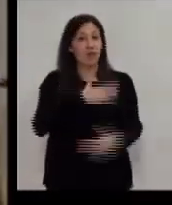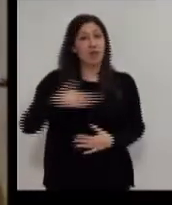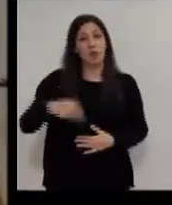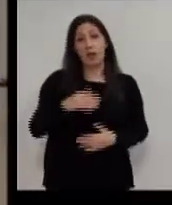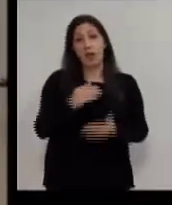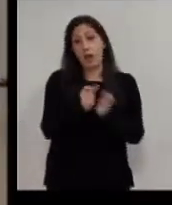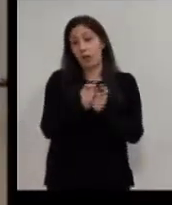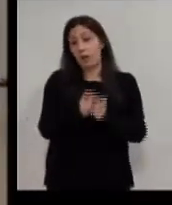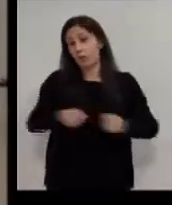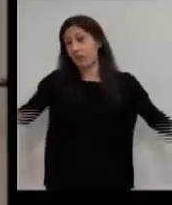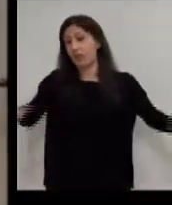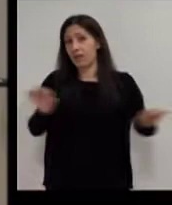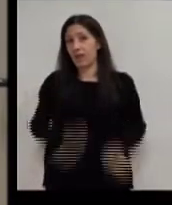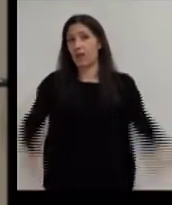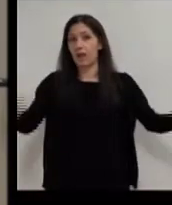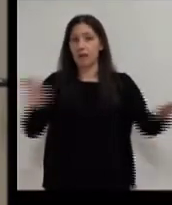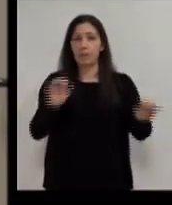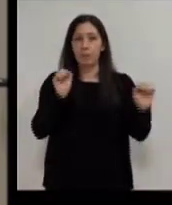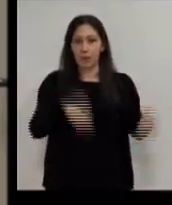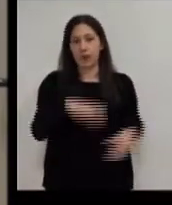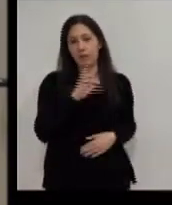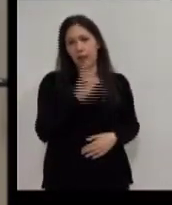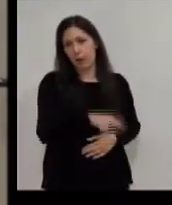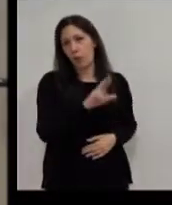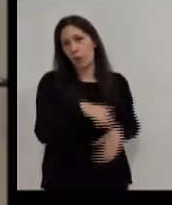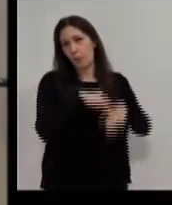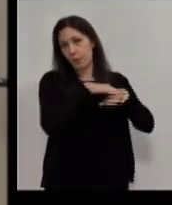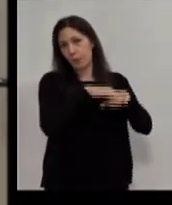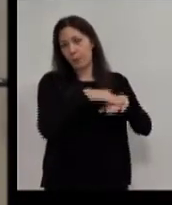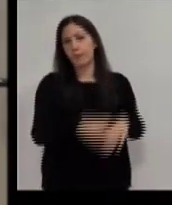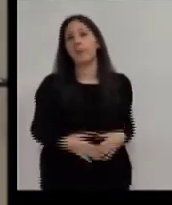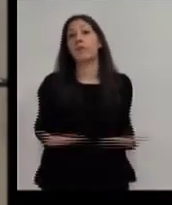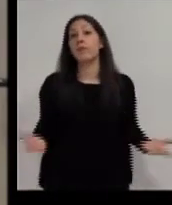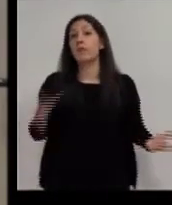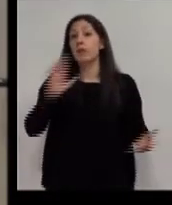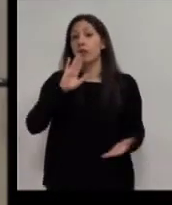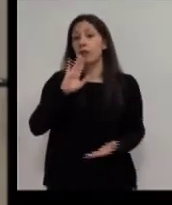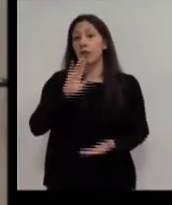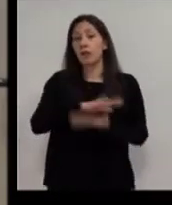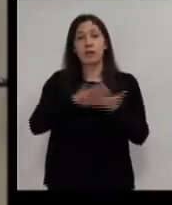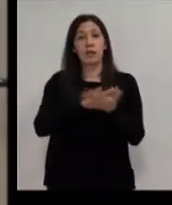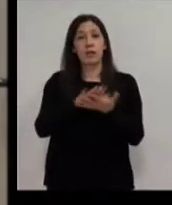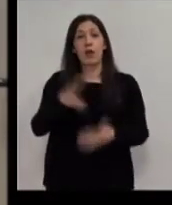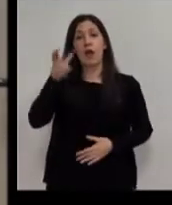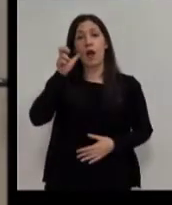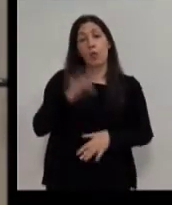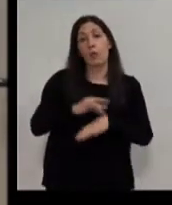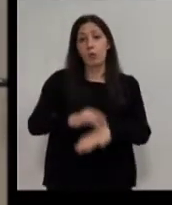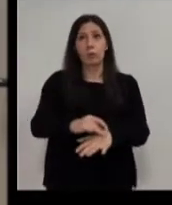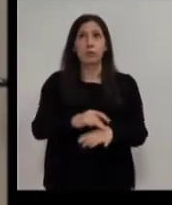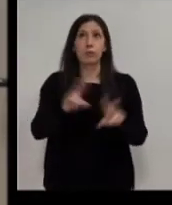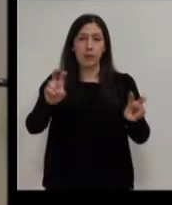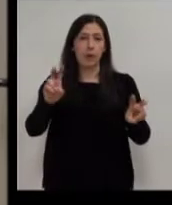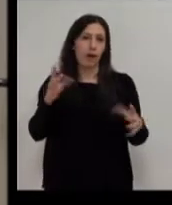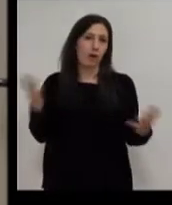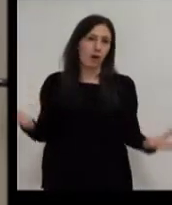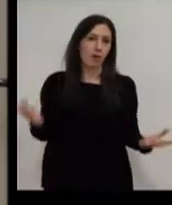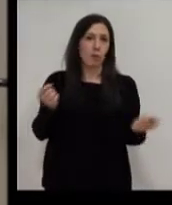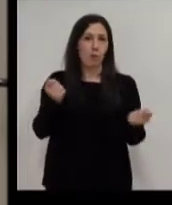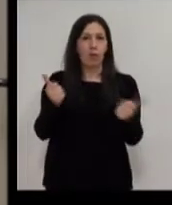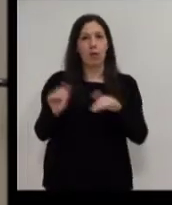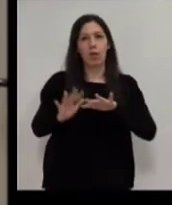perdonadme. Ya era por no extenderme en el tiempo, pero tenéis razón, perdón. La audioguía es un asunto